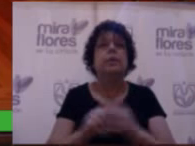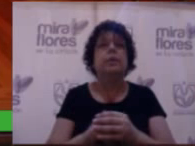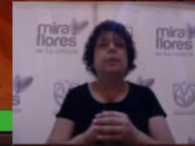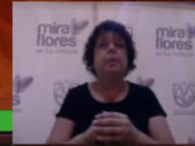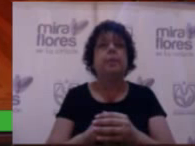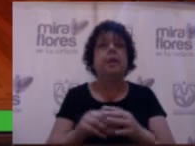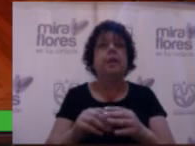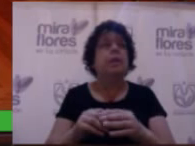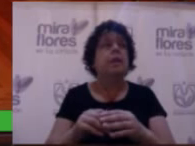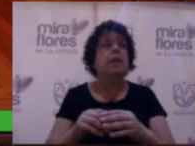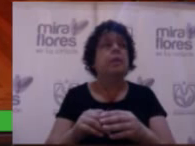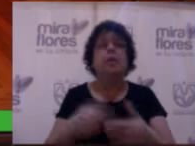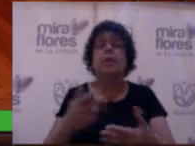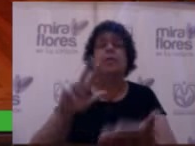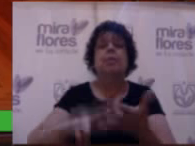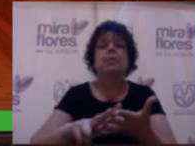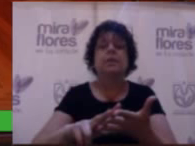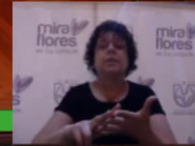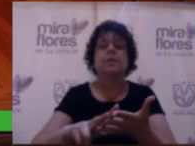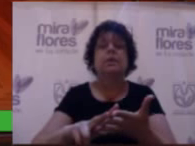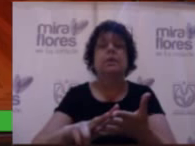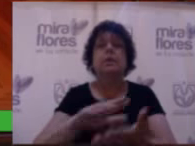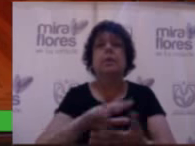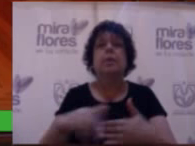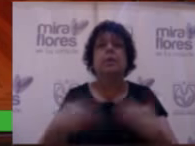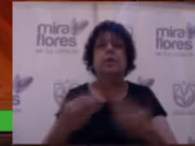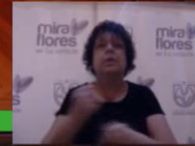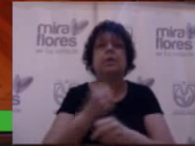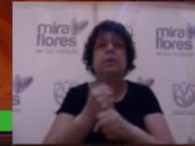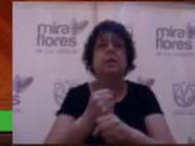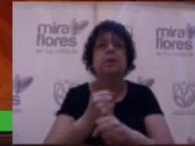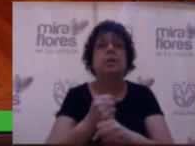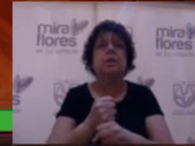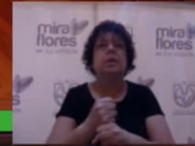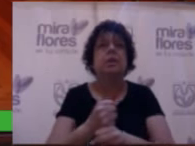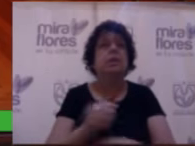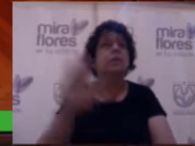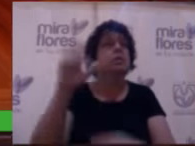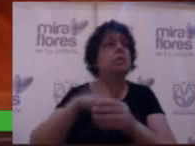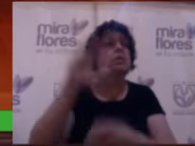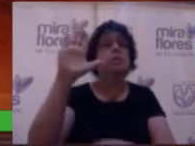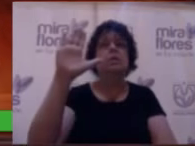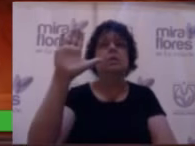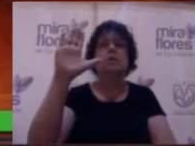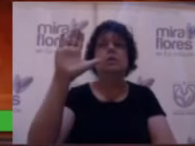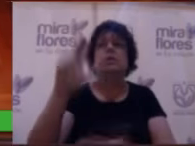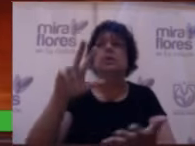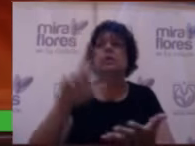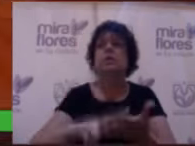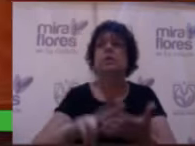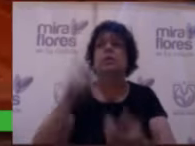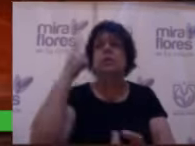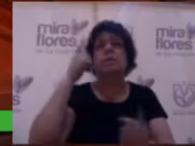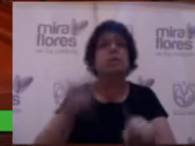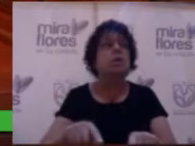de los acuerdos tomados esta mañana. Aquellos miembros que estén a favor, sírvanse a expresarlo en señal de conformidad. Se aprueba también